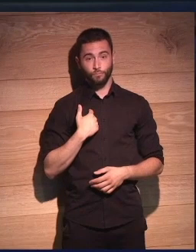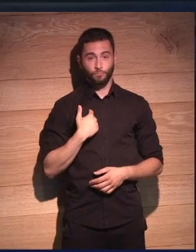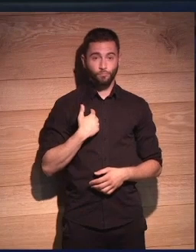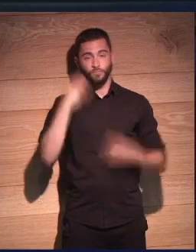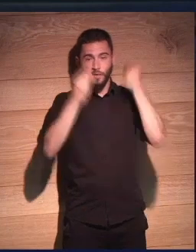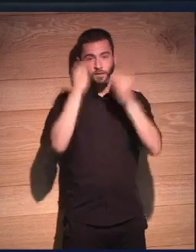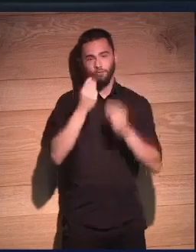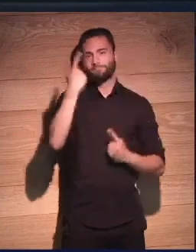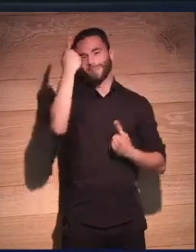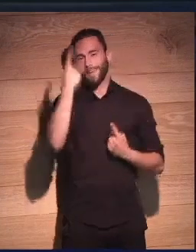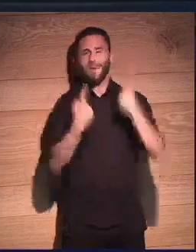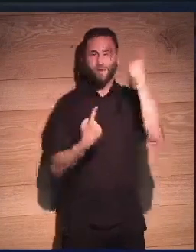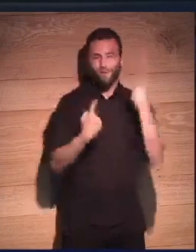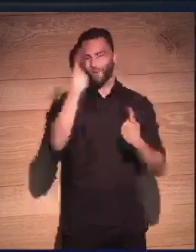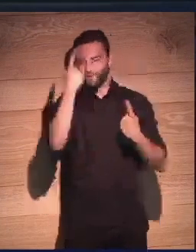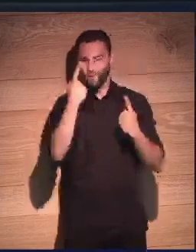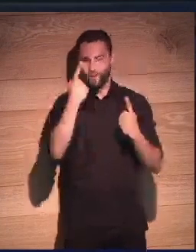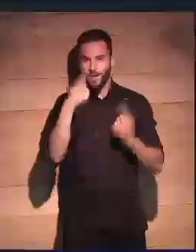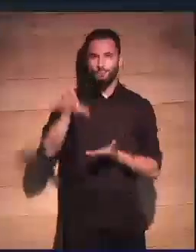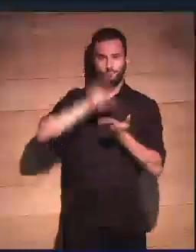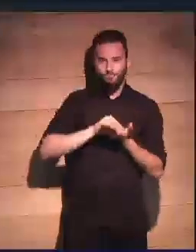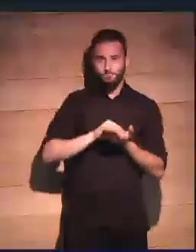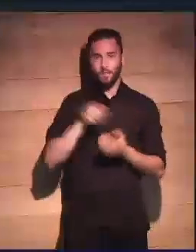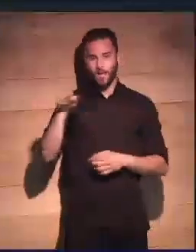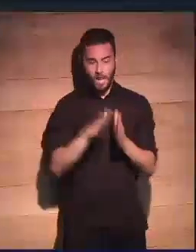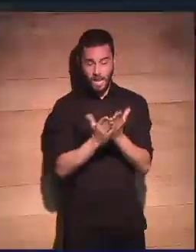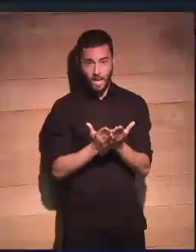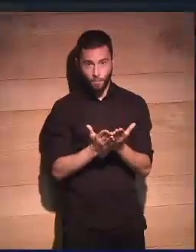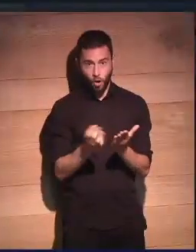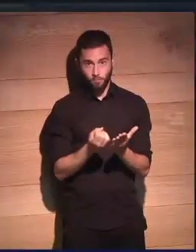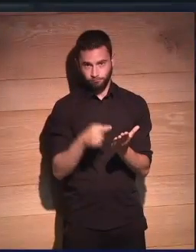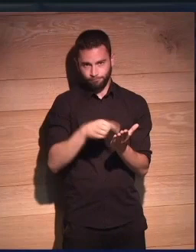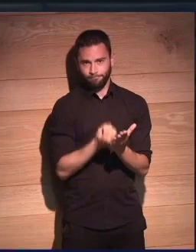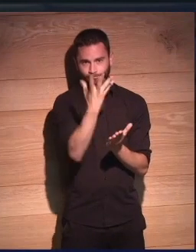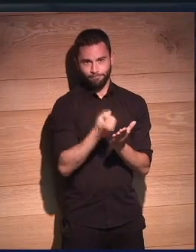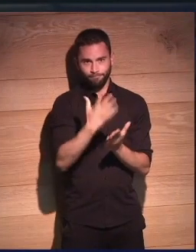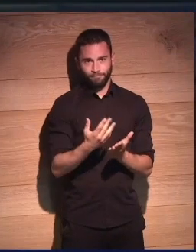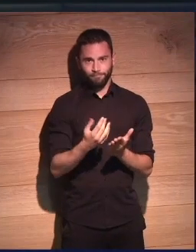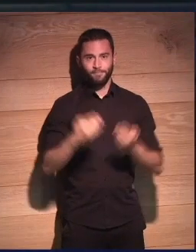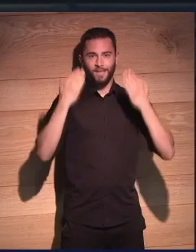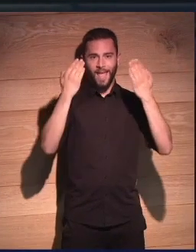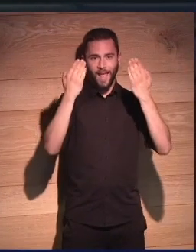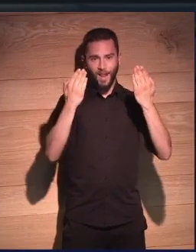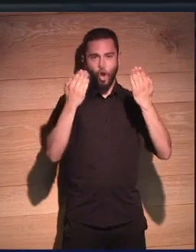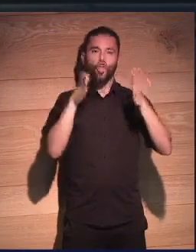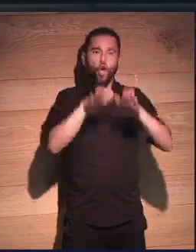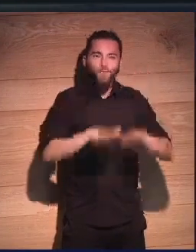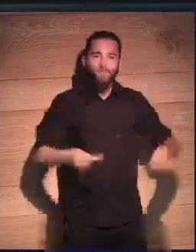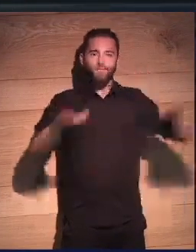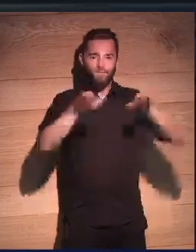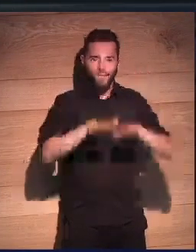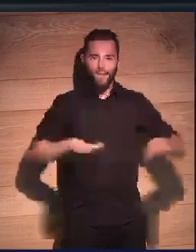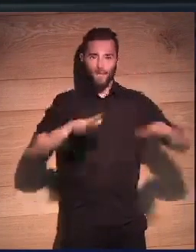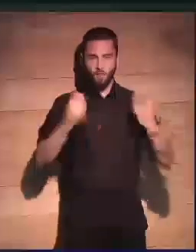algunas reflexiones que él lanzó ya en su libro, en su bestseller de Elogio de la Lentitud, ¿no? En mi vida cotidiana,